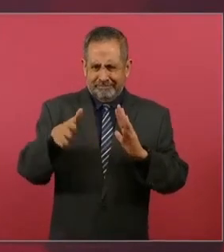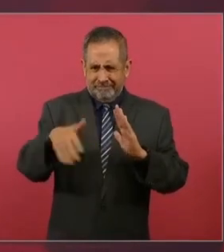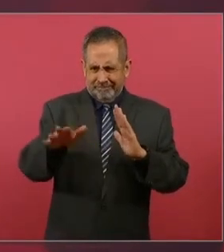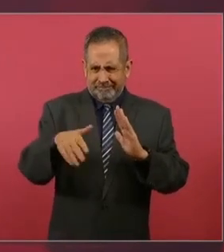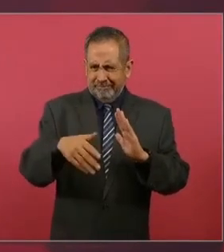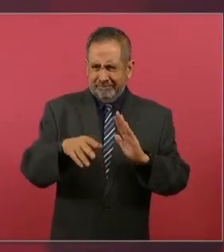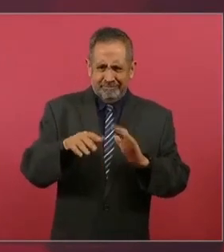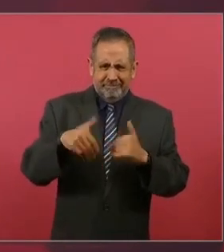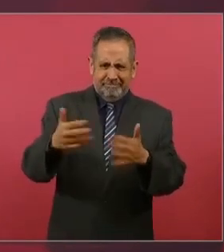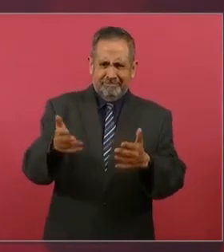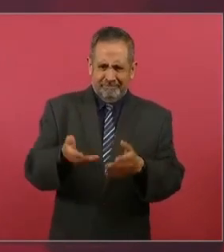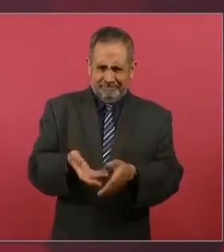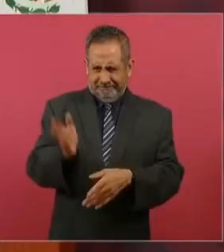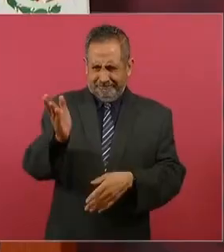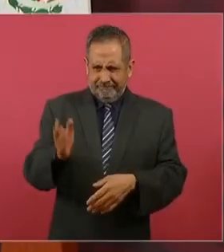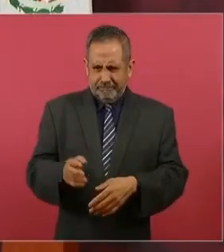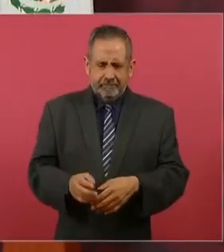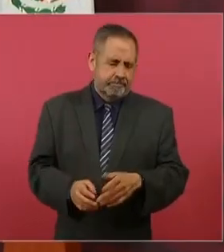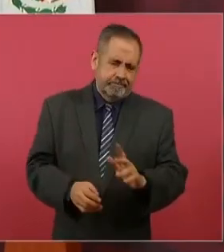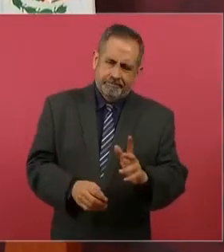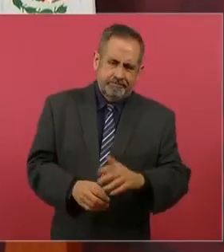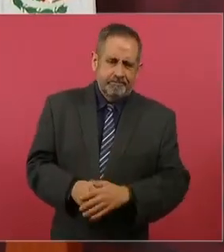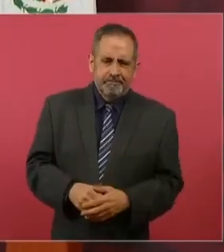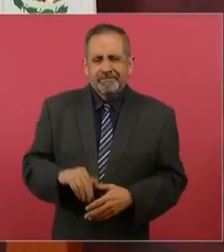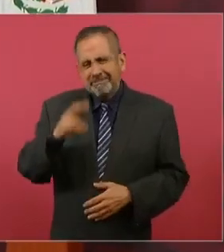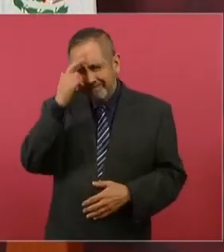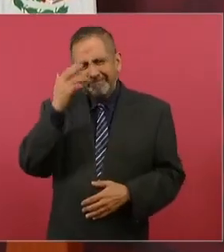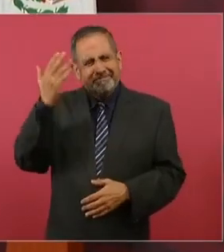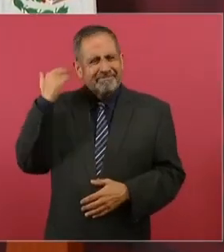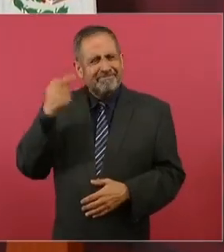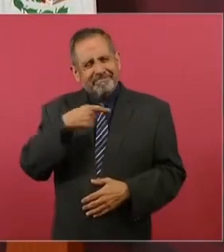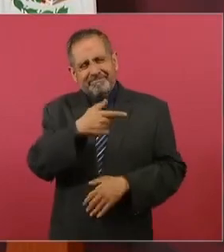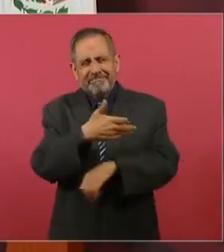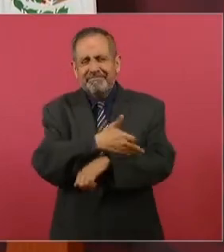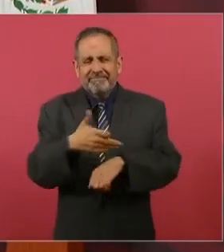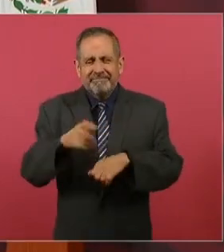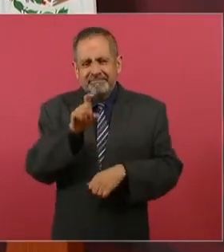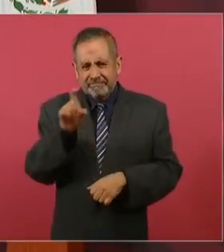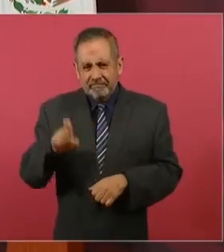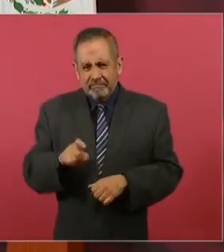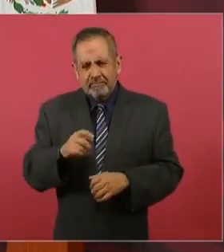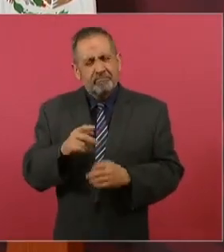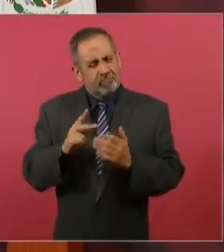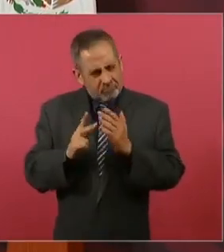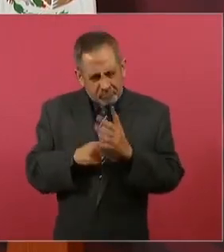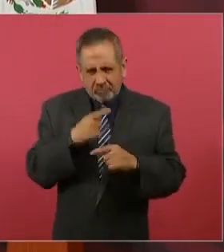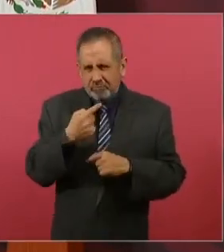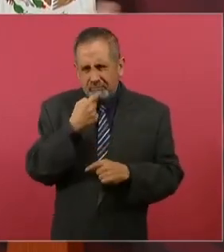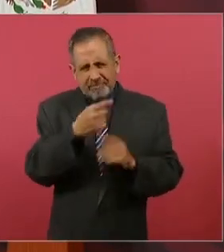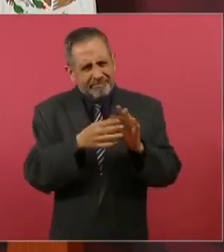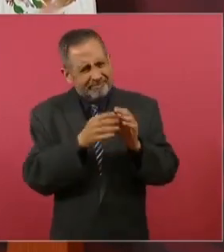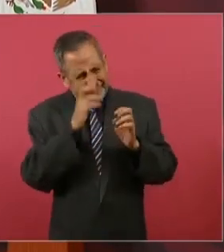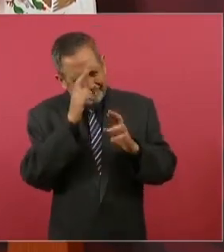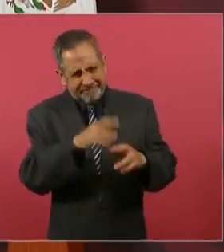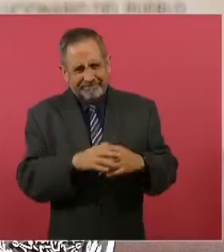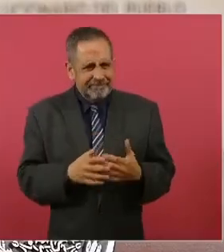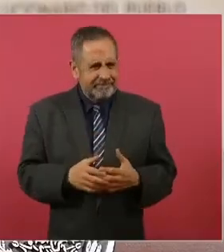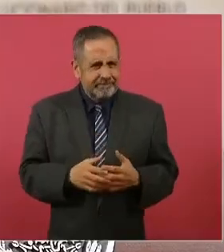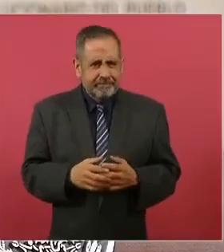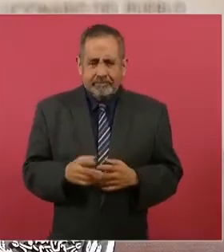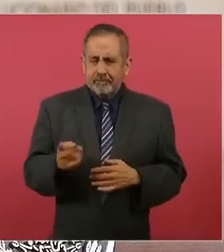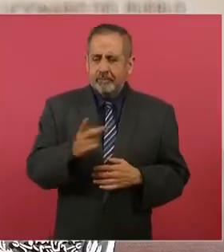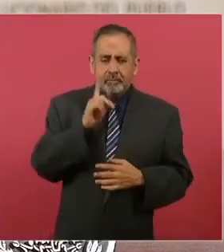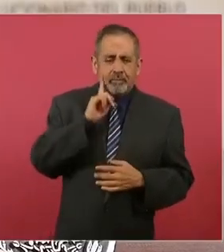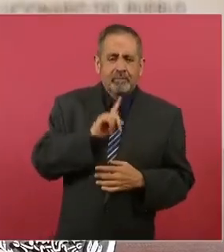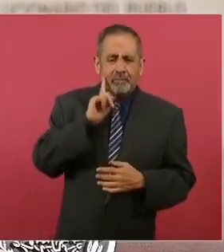Lo que yo les decía de la familia tejana, y lo digo de manera muy respetuosa, de que le dicen a sus dos